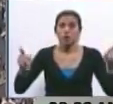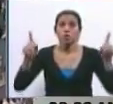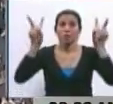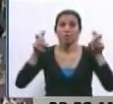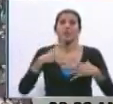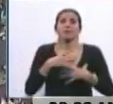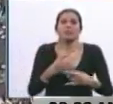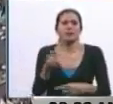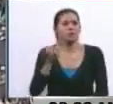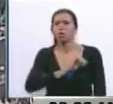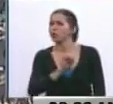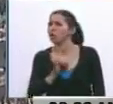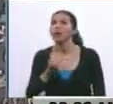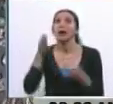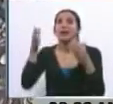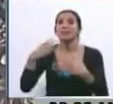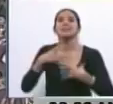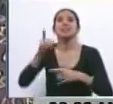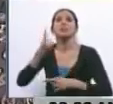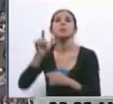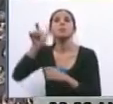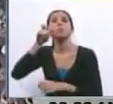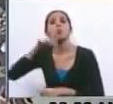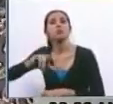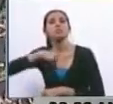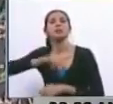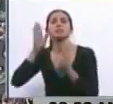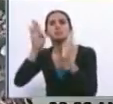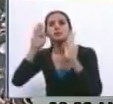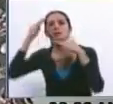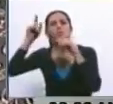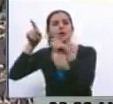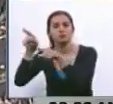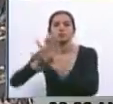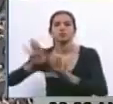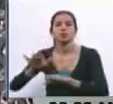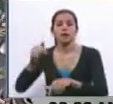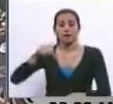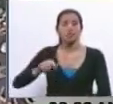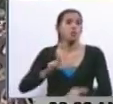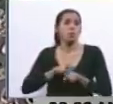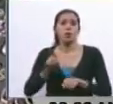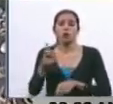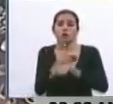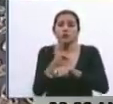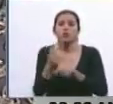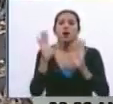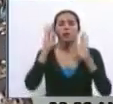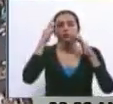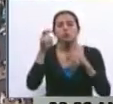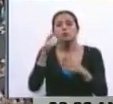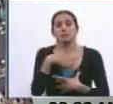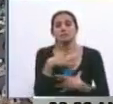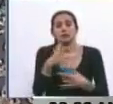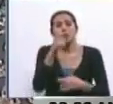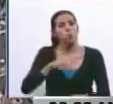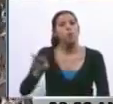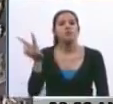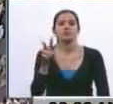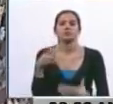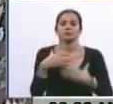así como para nosotros. Nuestro primer tema es nuestro pueblo, la paz y la salud física y mental de nuestro pueblo. En eso